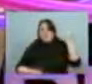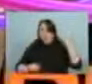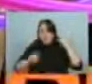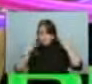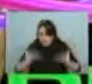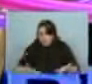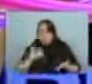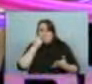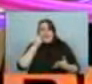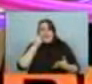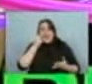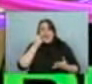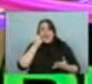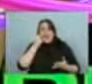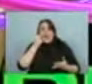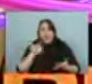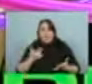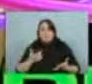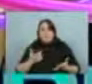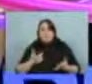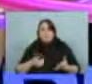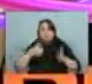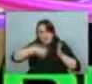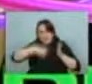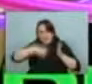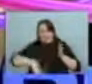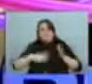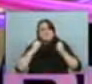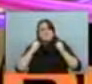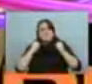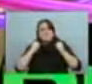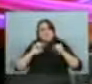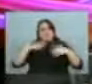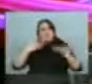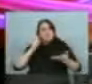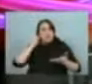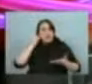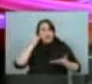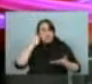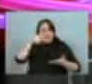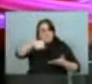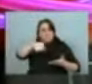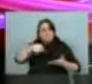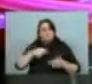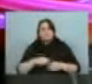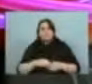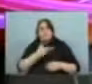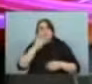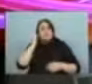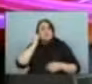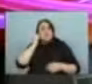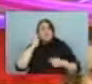el pebete desarrolló una identificación tan fuerte con ella que se cayó la espuma. ¿Edad? No digas la